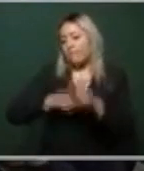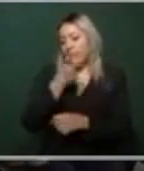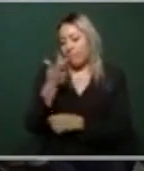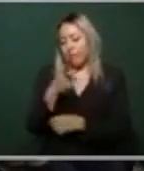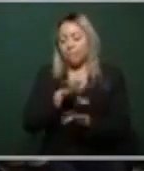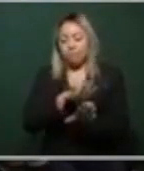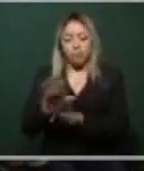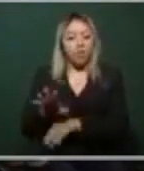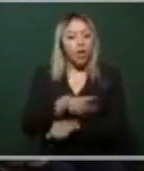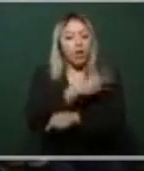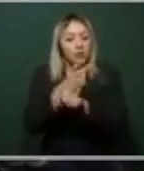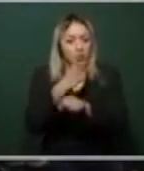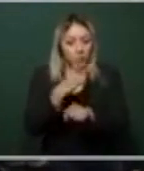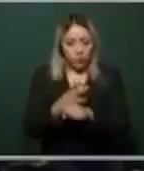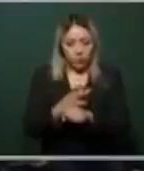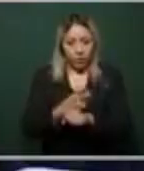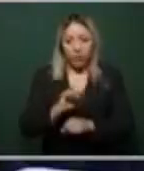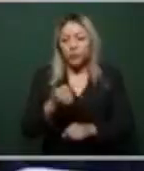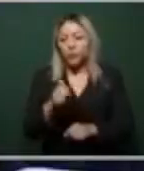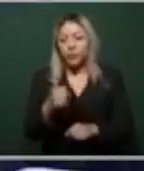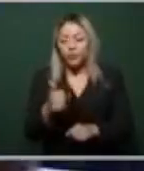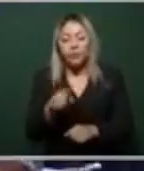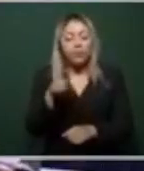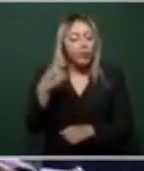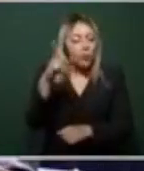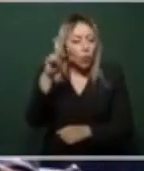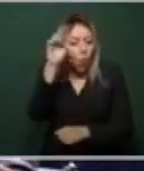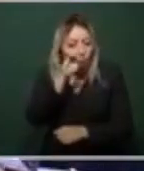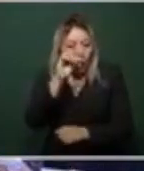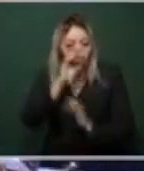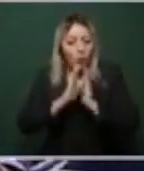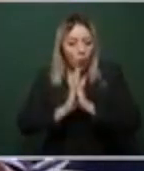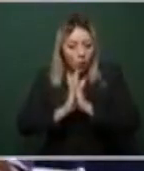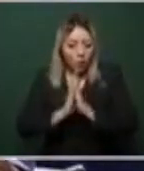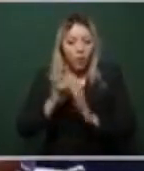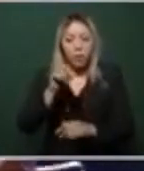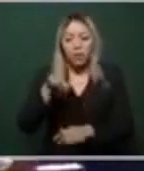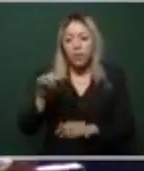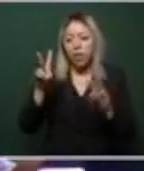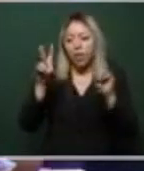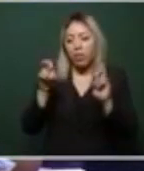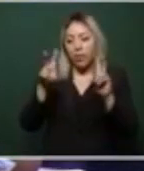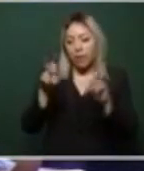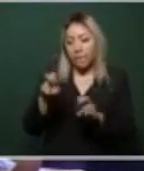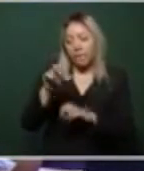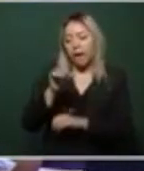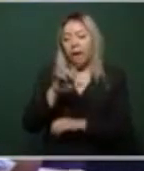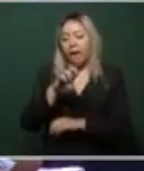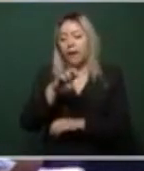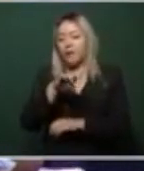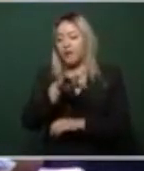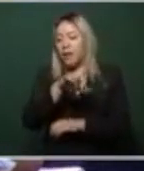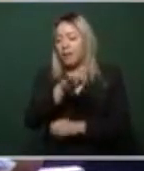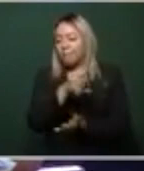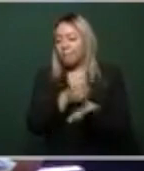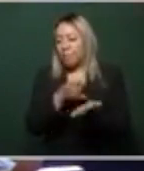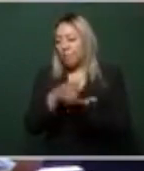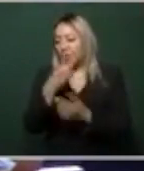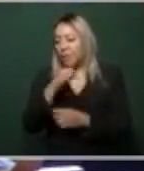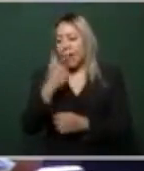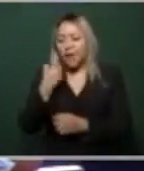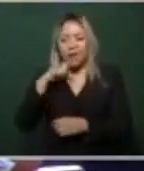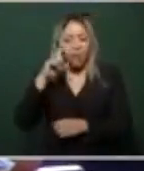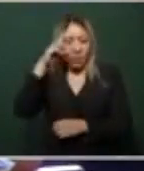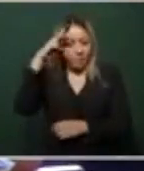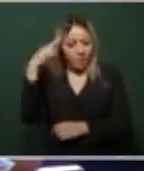me gustaría que nos dé su opinión respecto al tema de los aranceles que se le está imponiendo al jitomate